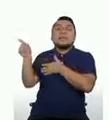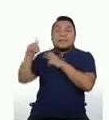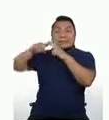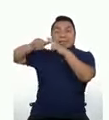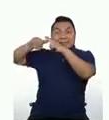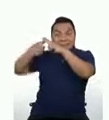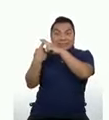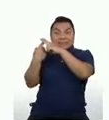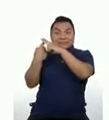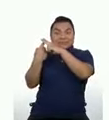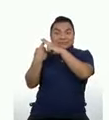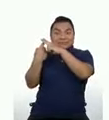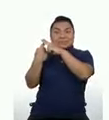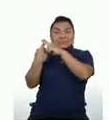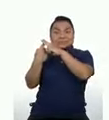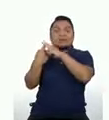Inicio.